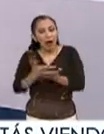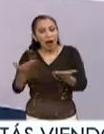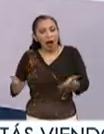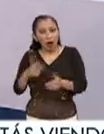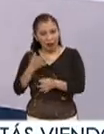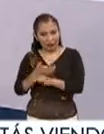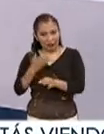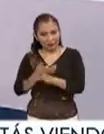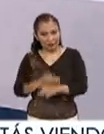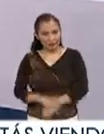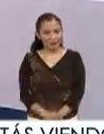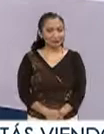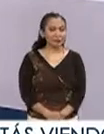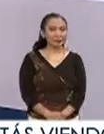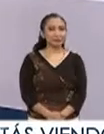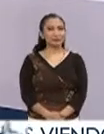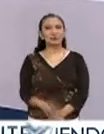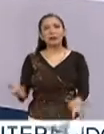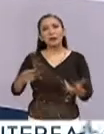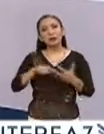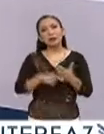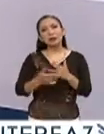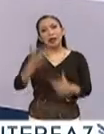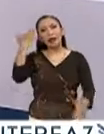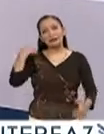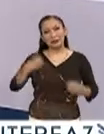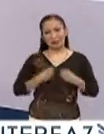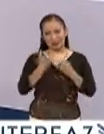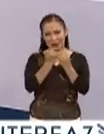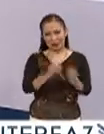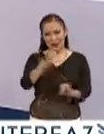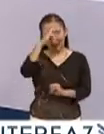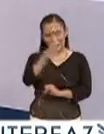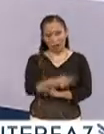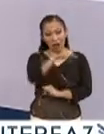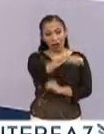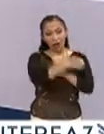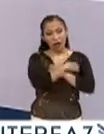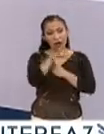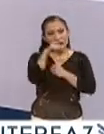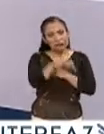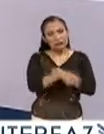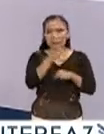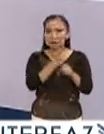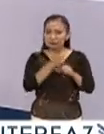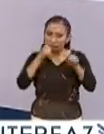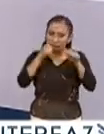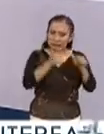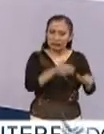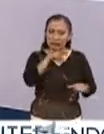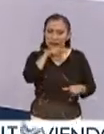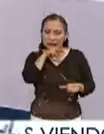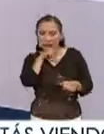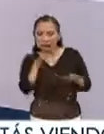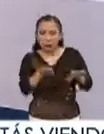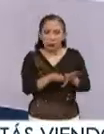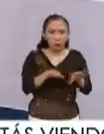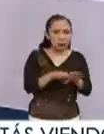hasta donde se encuentra hoy. Al inicio de la vida independiente del país, la educación fue una de las primeras